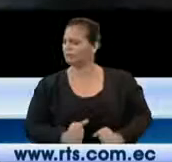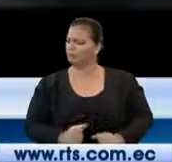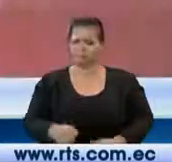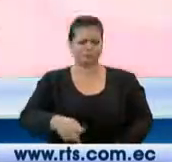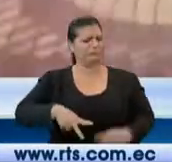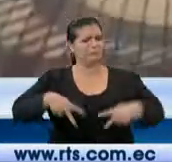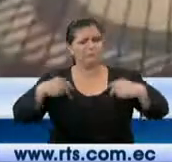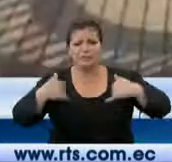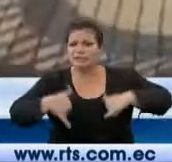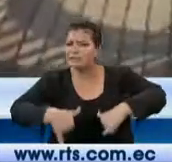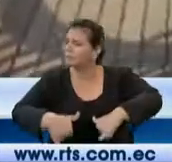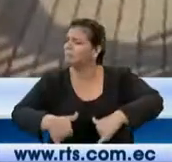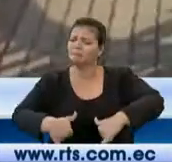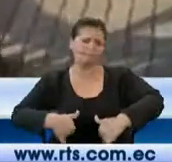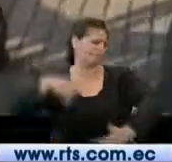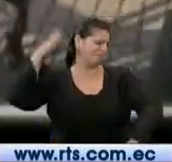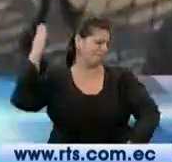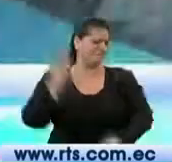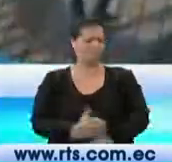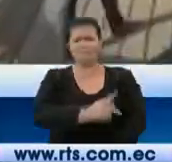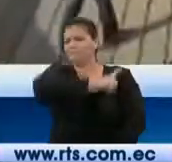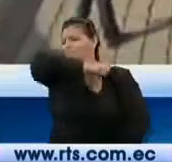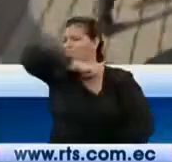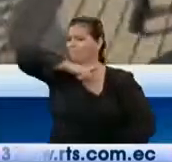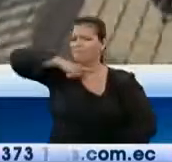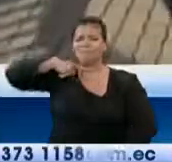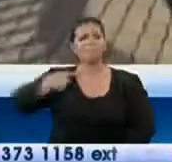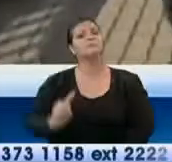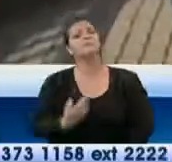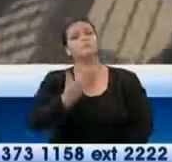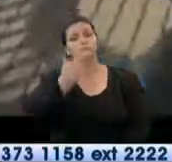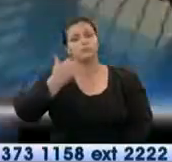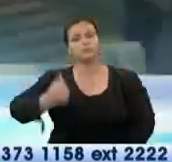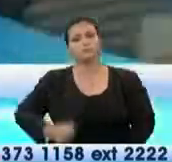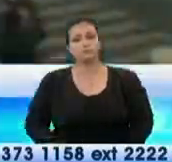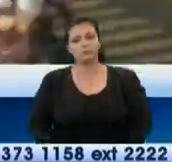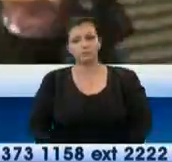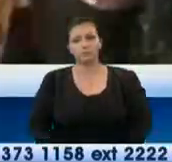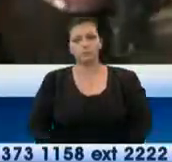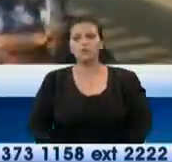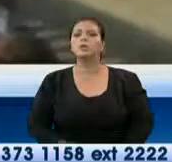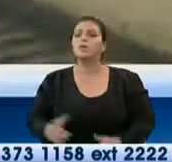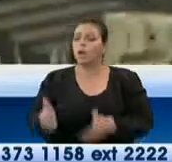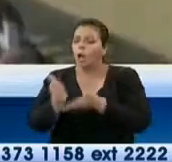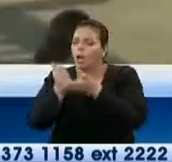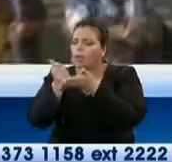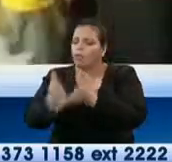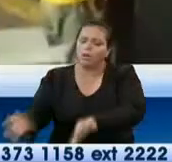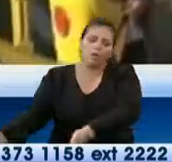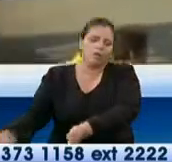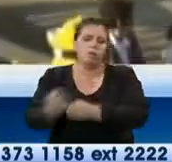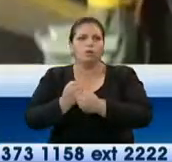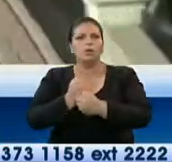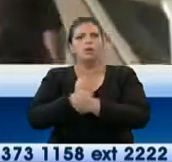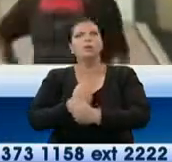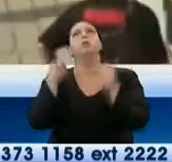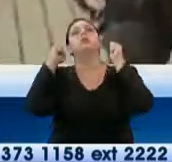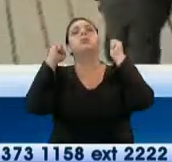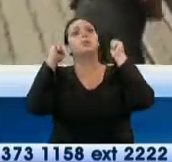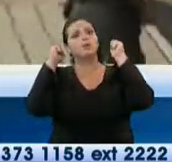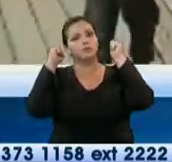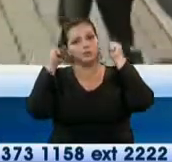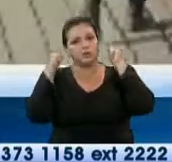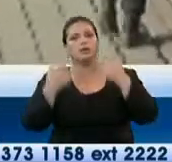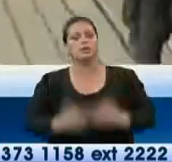vida de esta persona. Tras el rescate, el efectivo condujo al frustrado suicida hasta el hospital de la zona, donde quedó internado